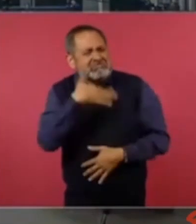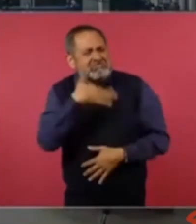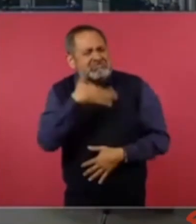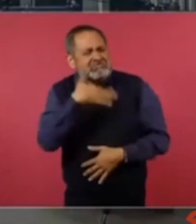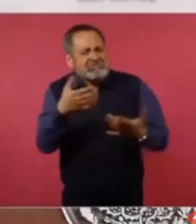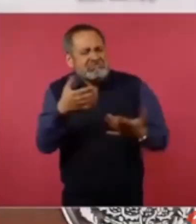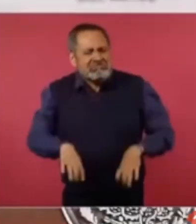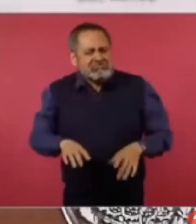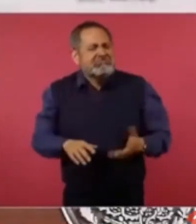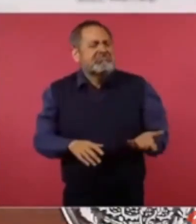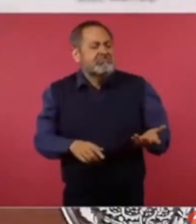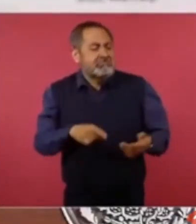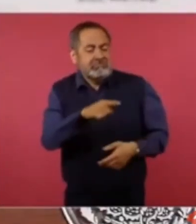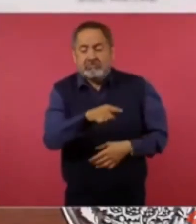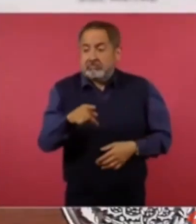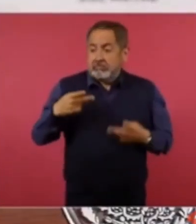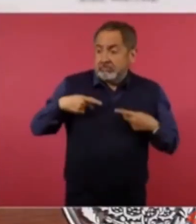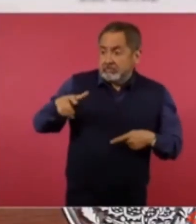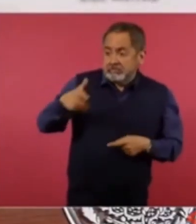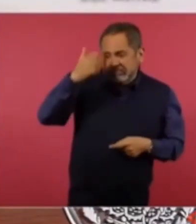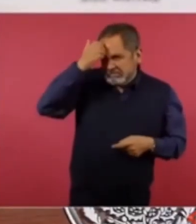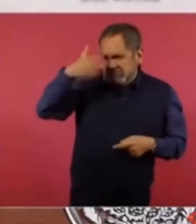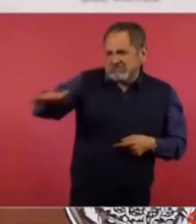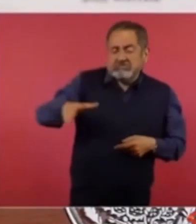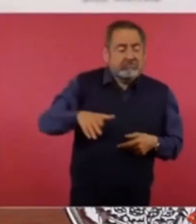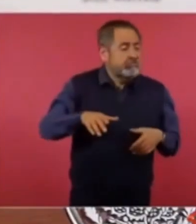y no les importa el pueblo.